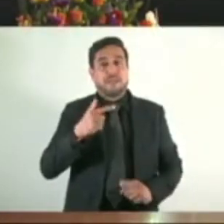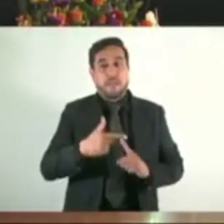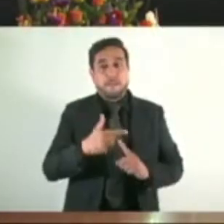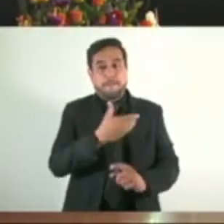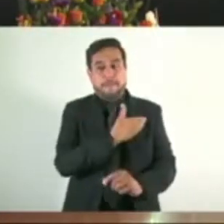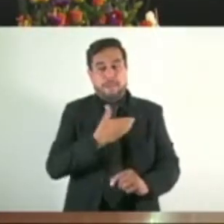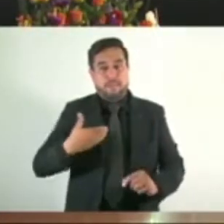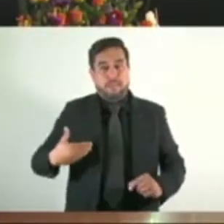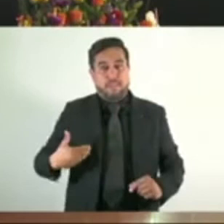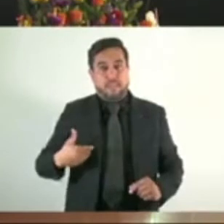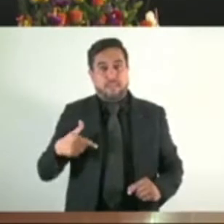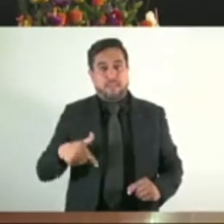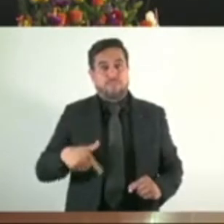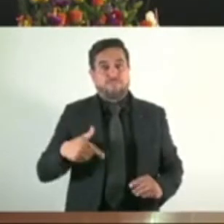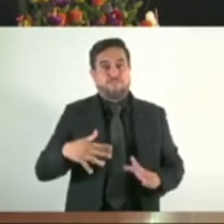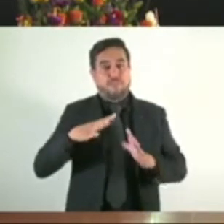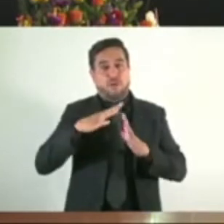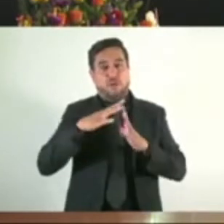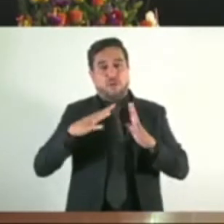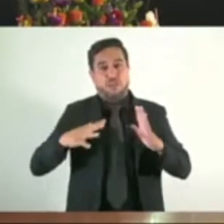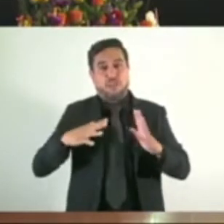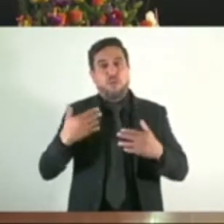Honorable Congreso del Estado.